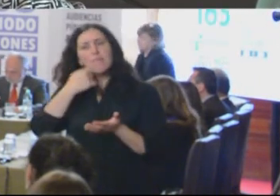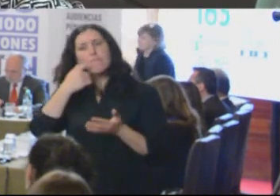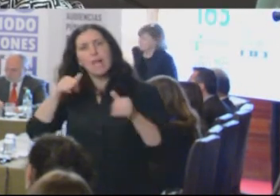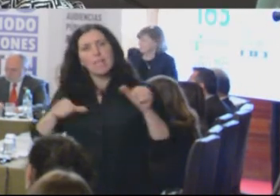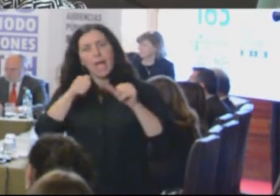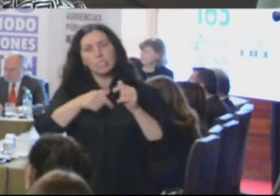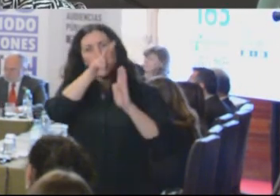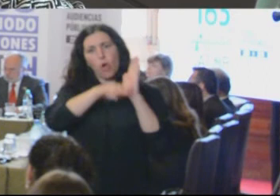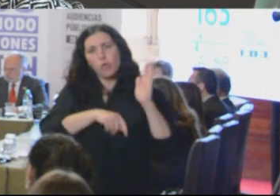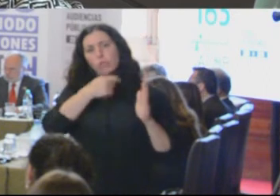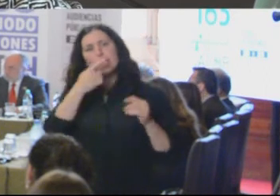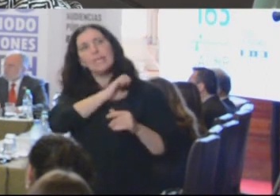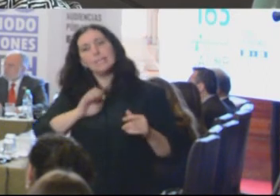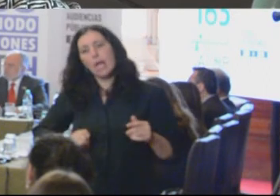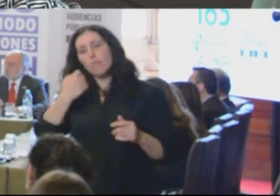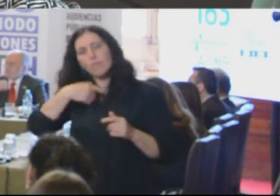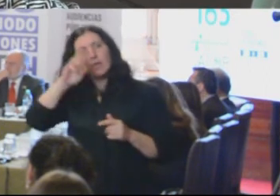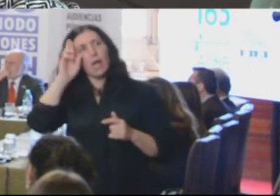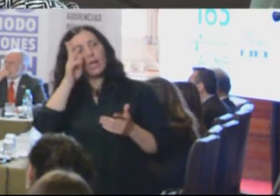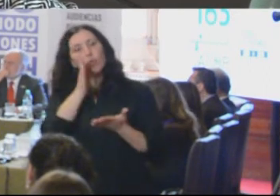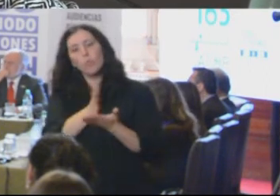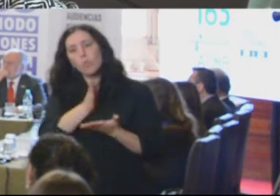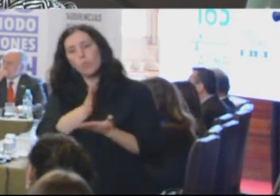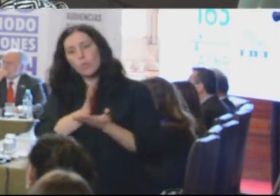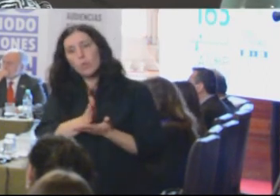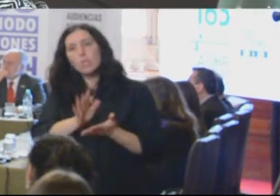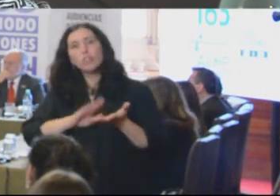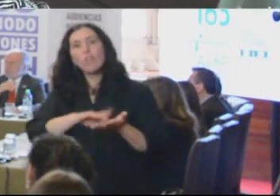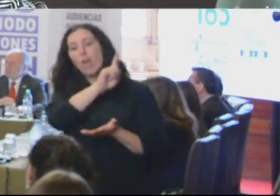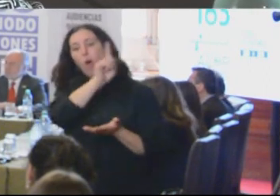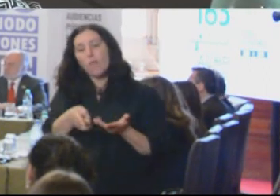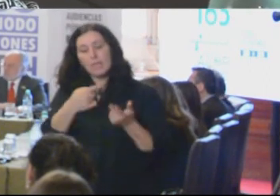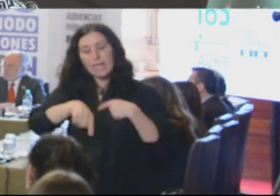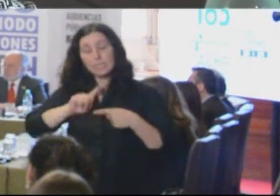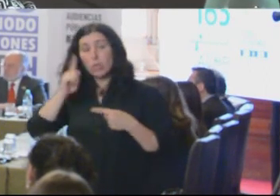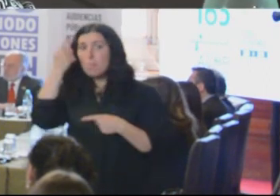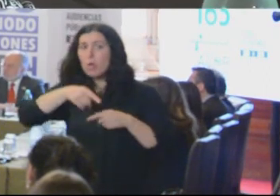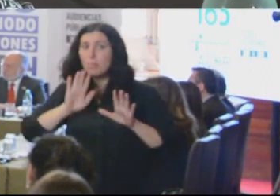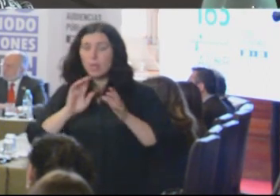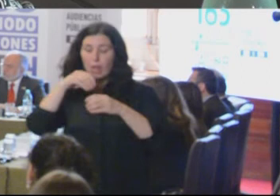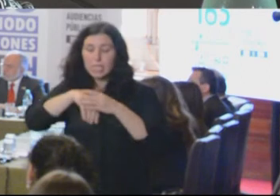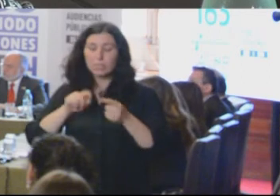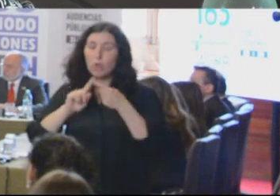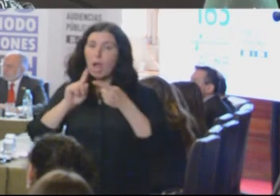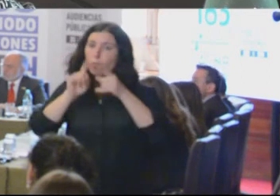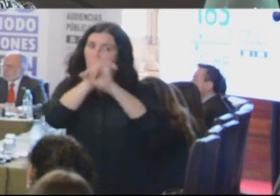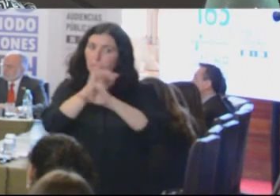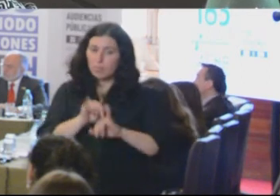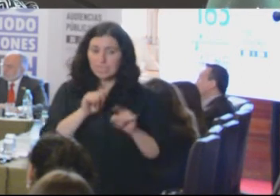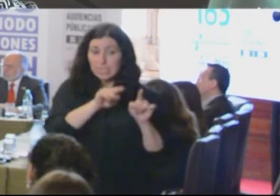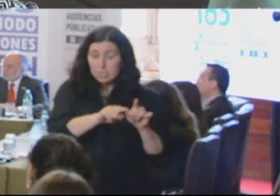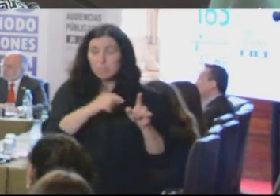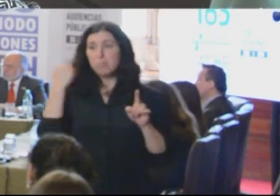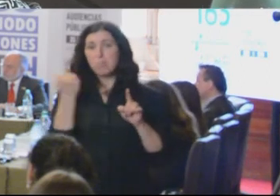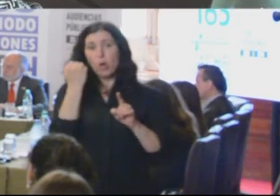cumplir con las obligaciones que le asigna el acuerdo de paz tales como contrarrestar los altos niveles de impunidad